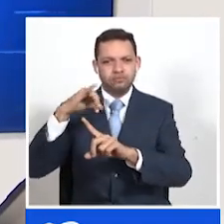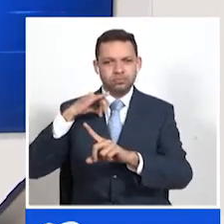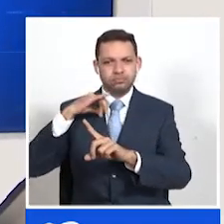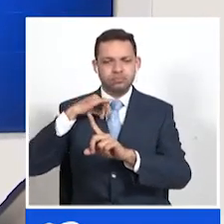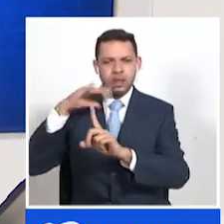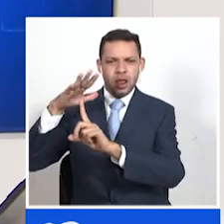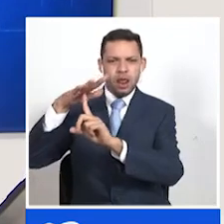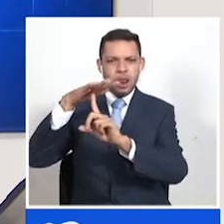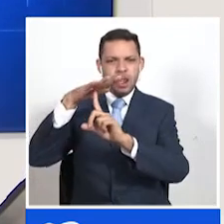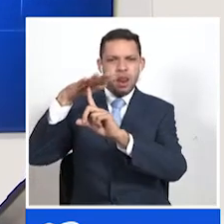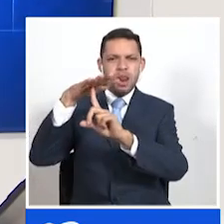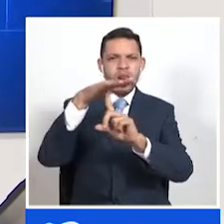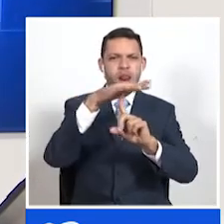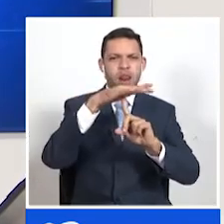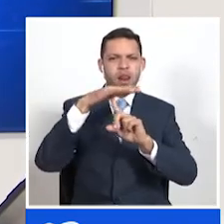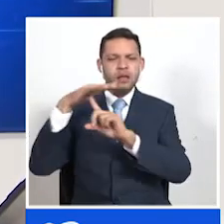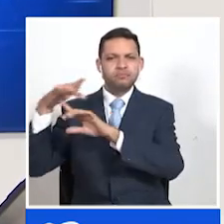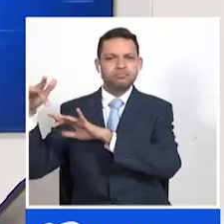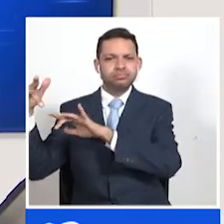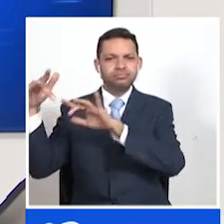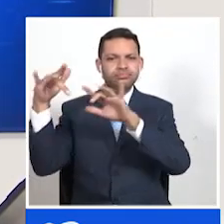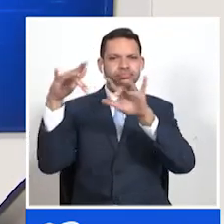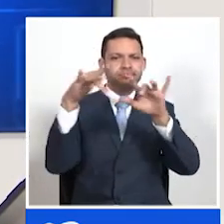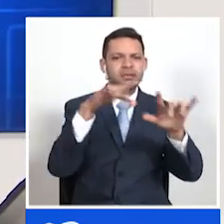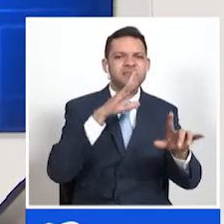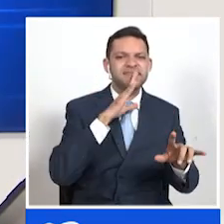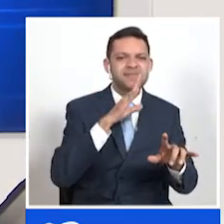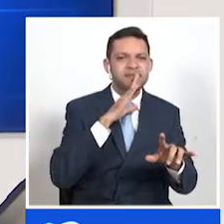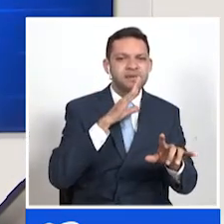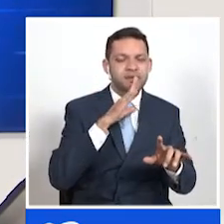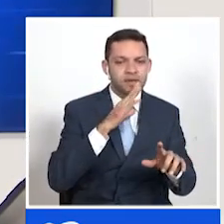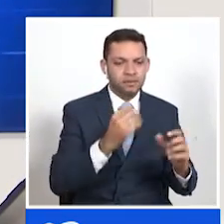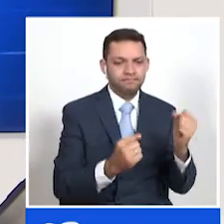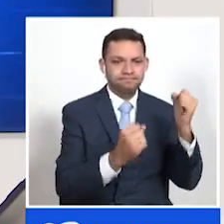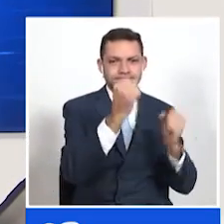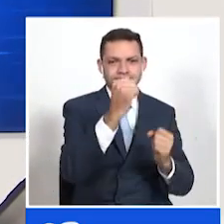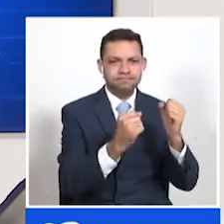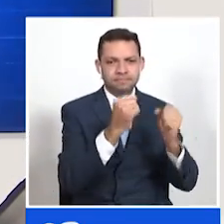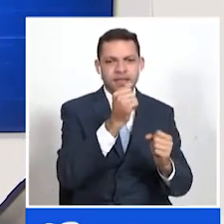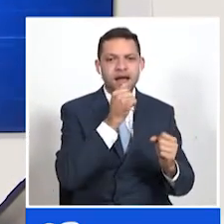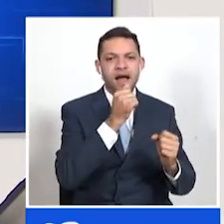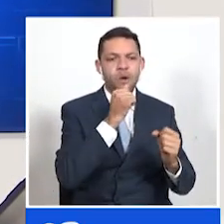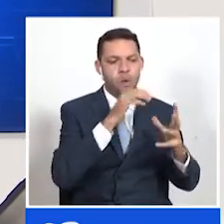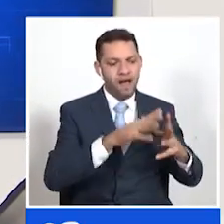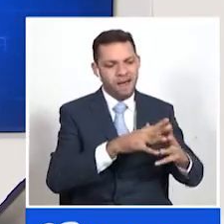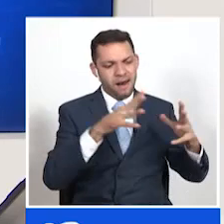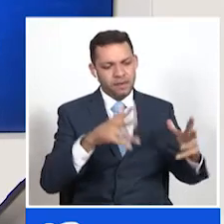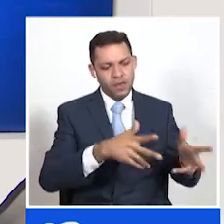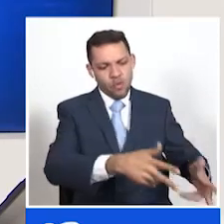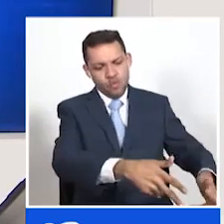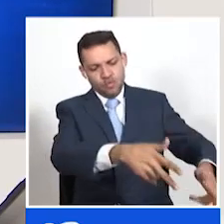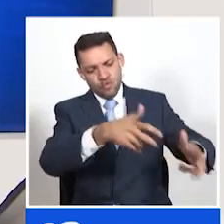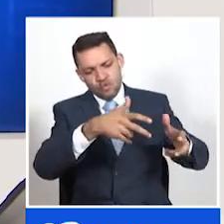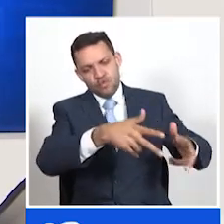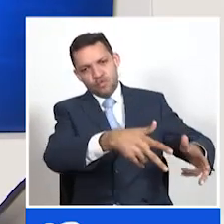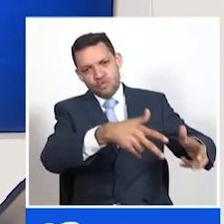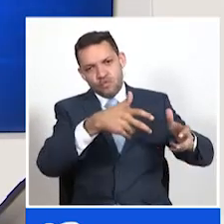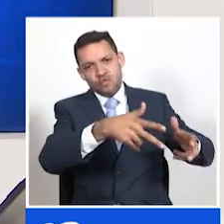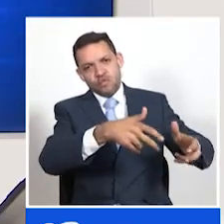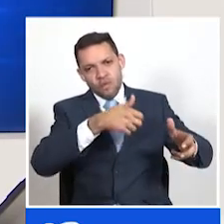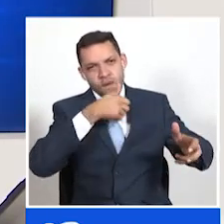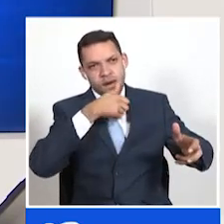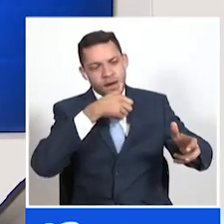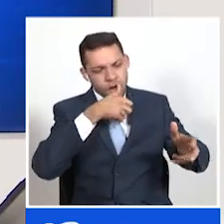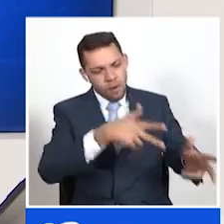sido transportada hasta el lugar de los hechos una motobomba de 1,5 toneladas de peso. Los organismos de